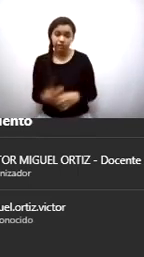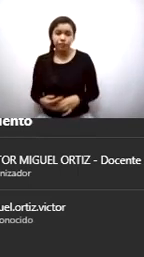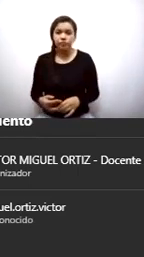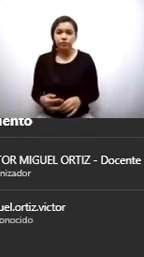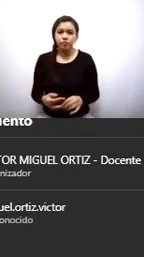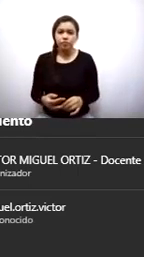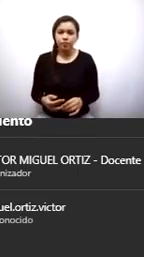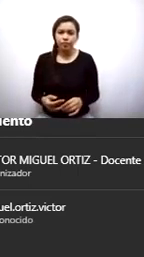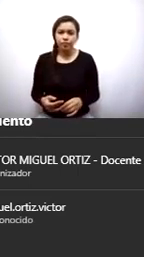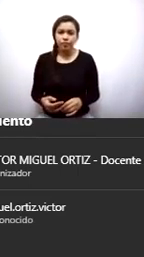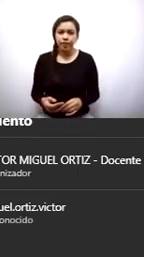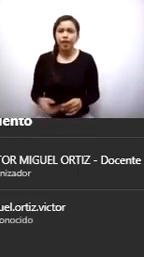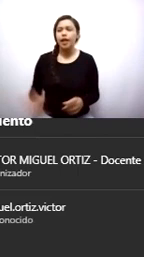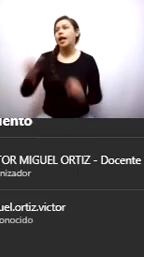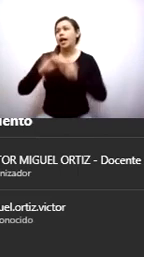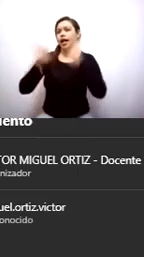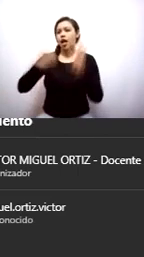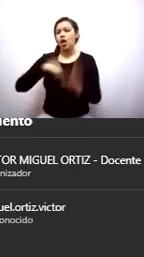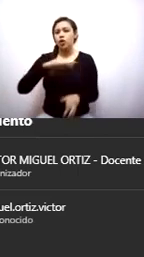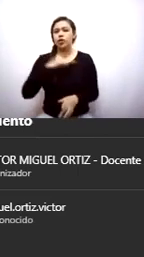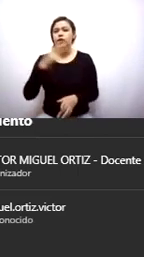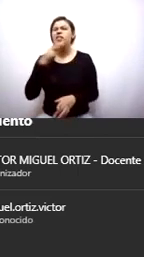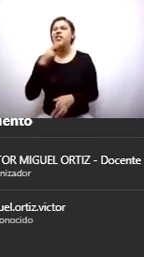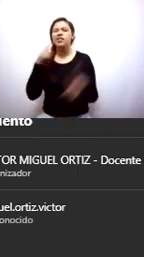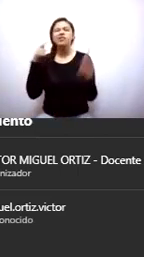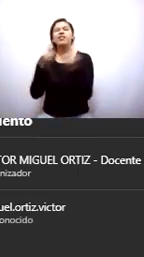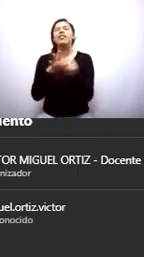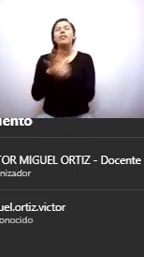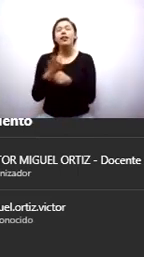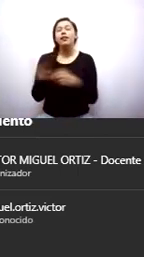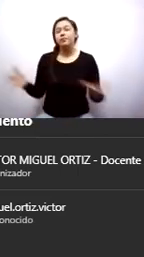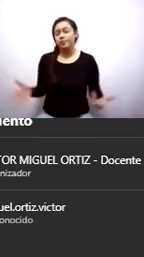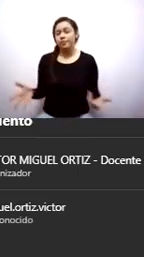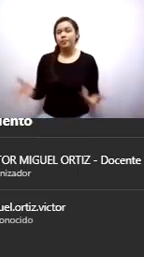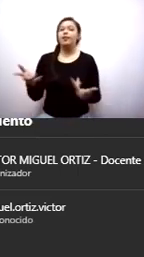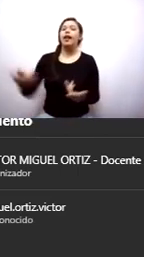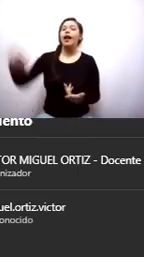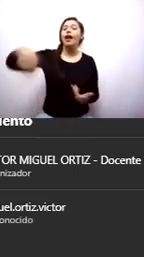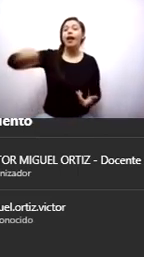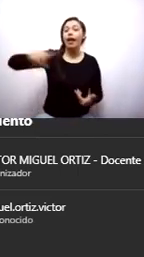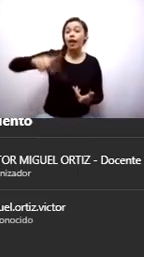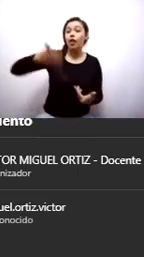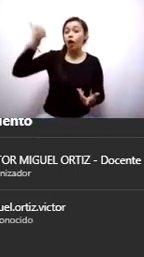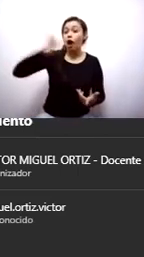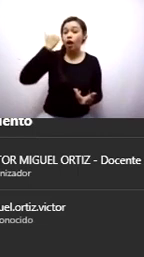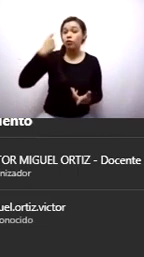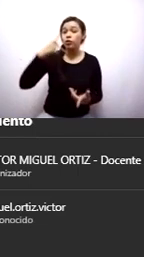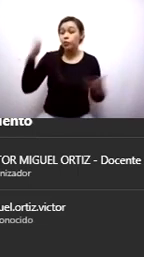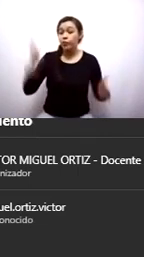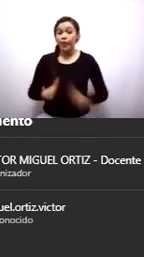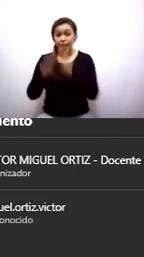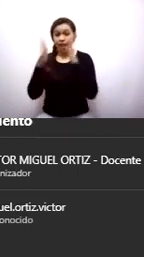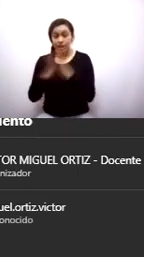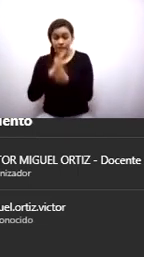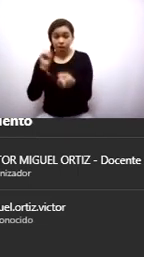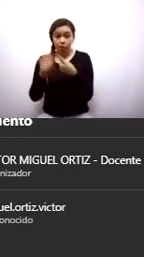para nosotros nos sirve en el sentido de pues que ellos puedan demostrar mediante su participación, primero que no